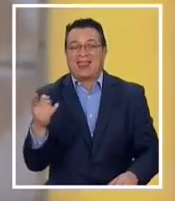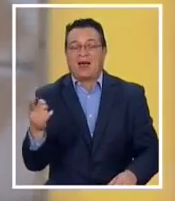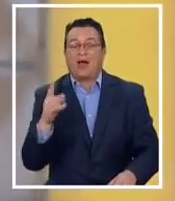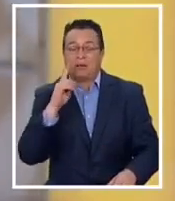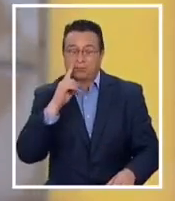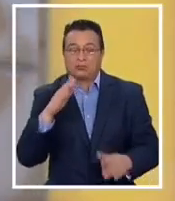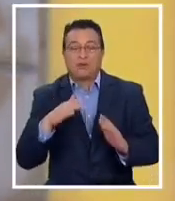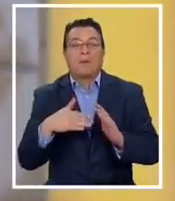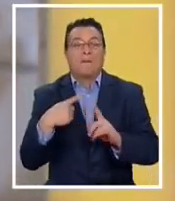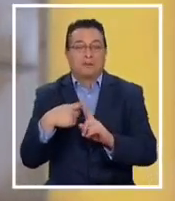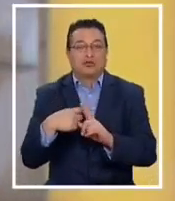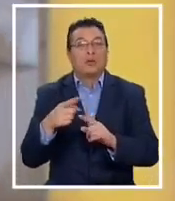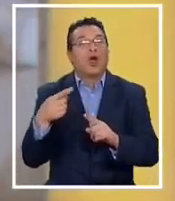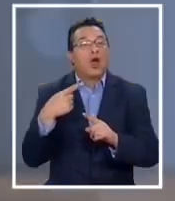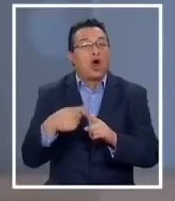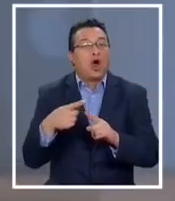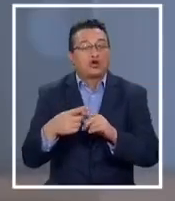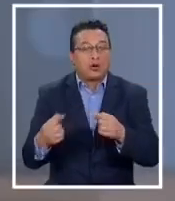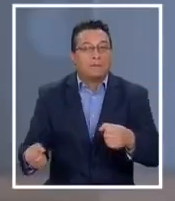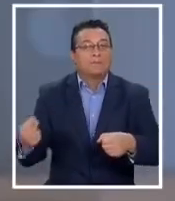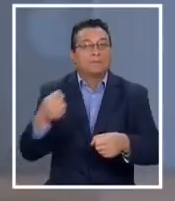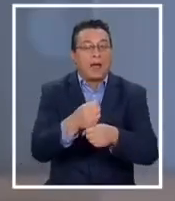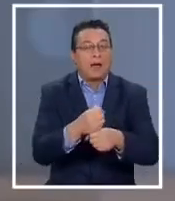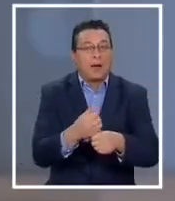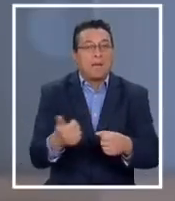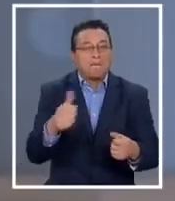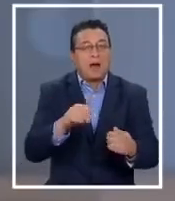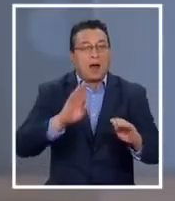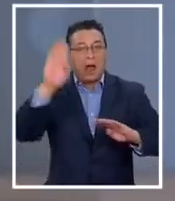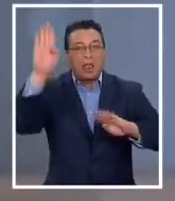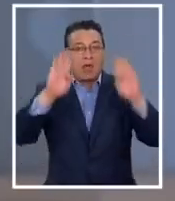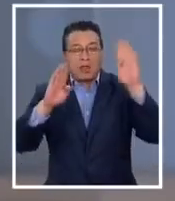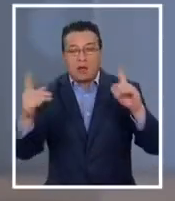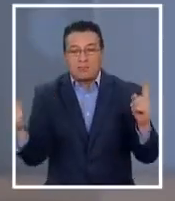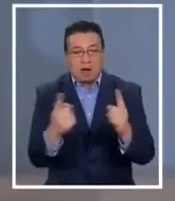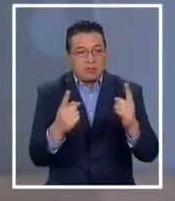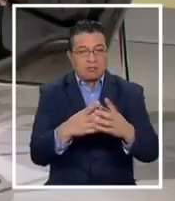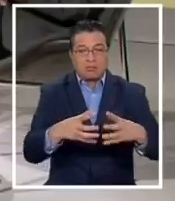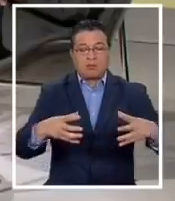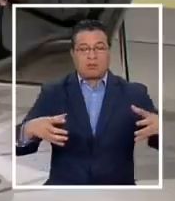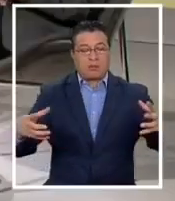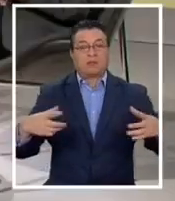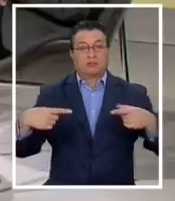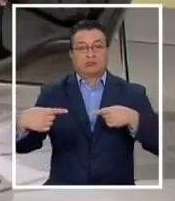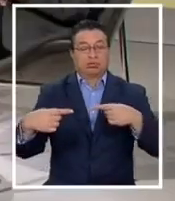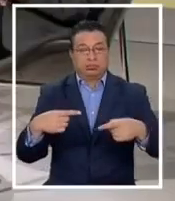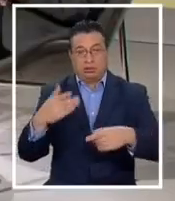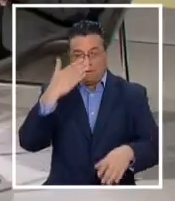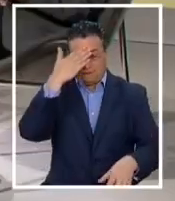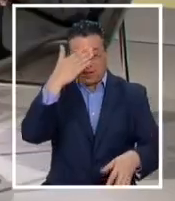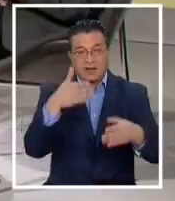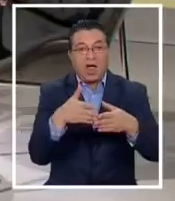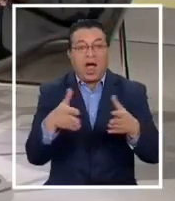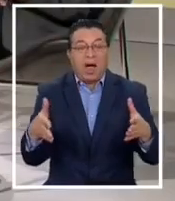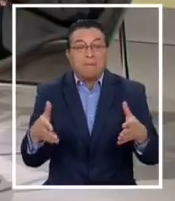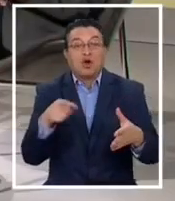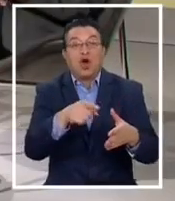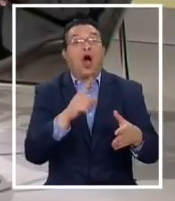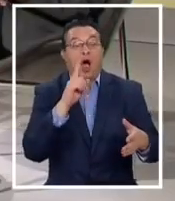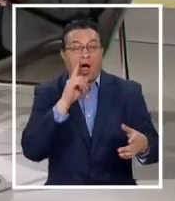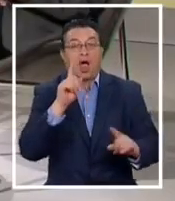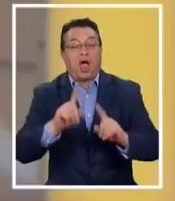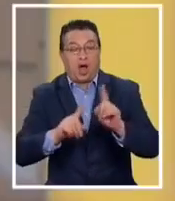facilita la unión que ponerle otro candidato más va a meter ruido evidentemente en el frente amplio por ejemplo hay gente del frente